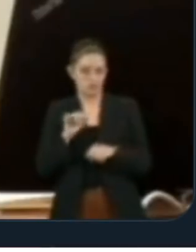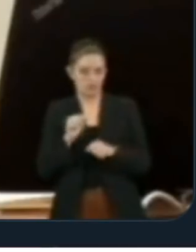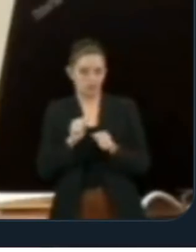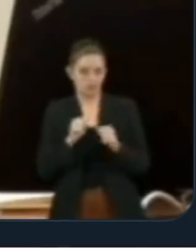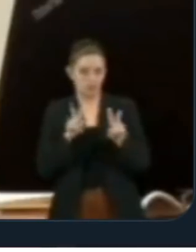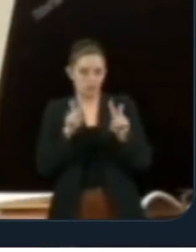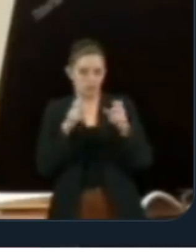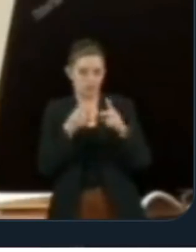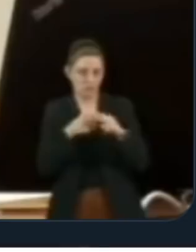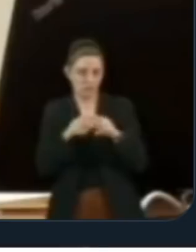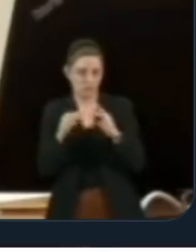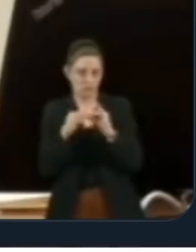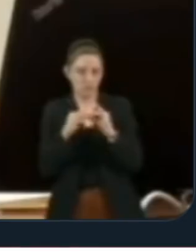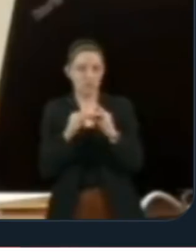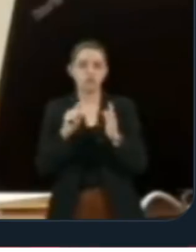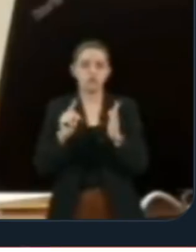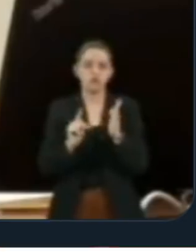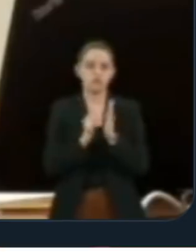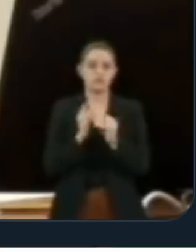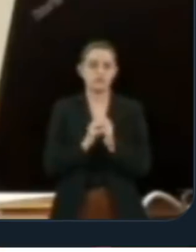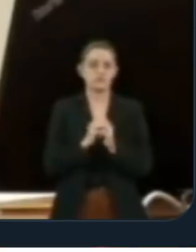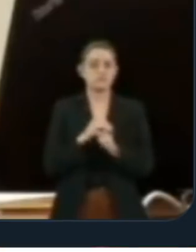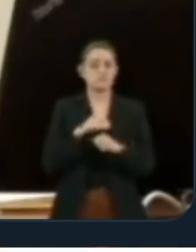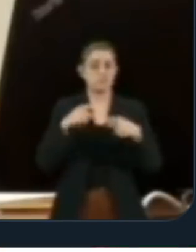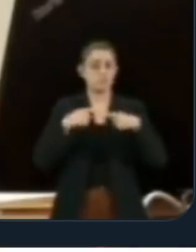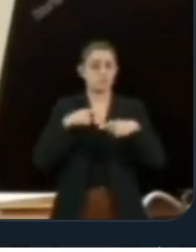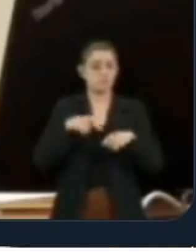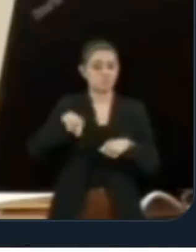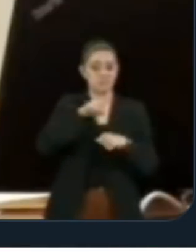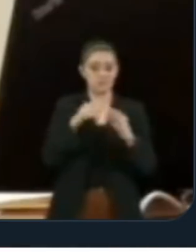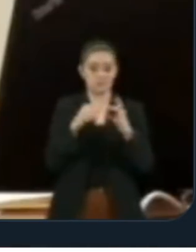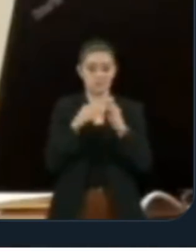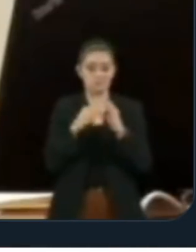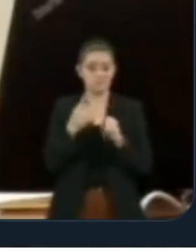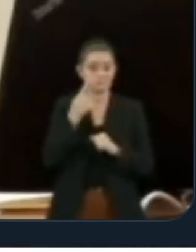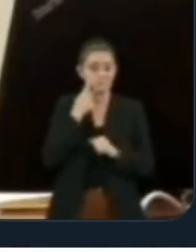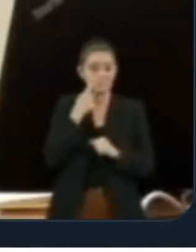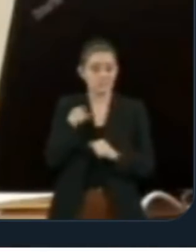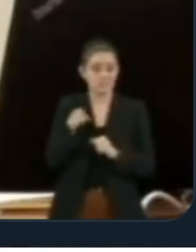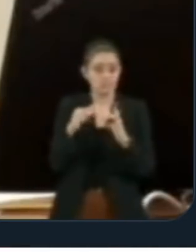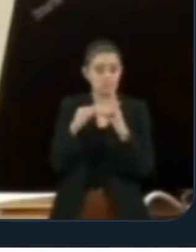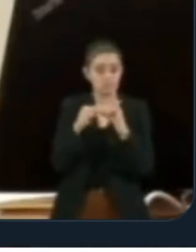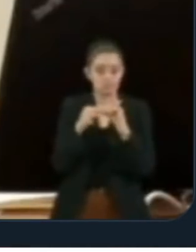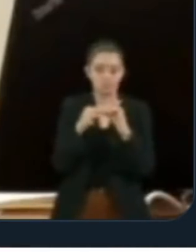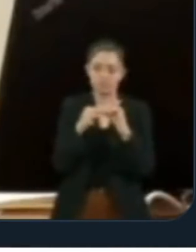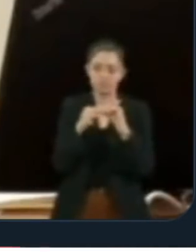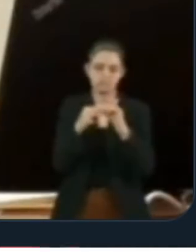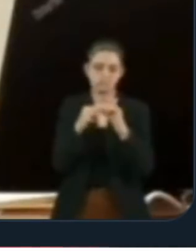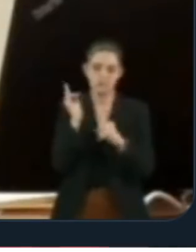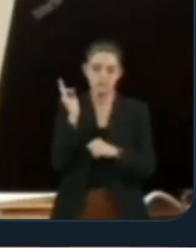para reiterar a la ciudadanía la falsedad, con todas las letras,